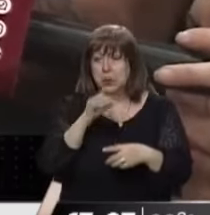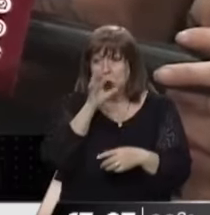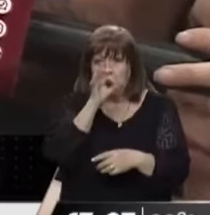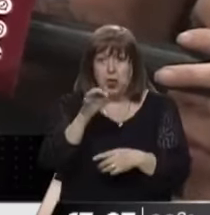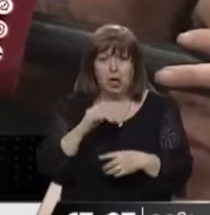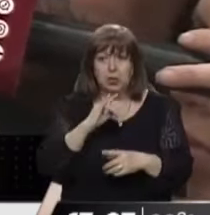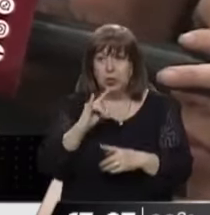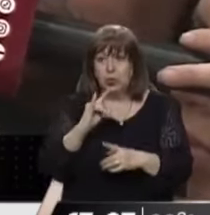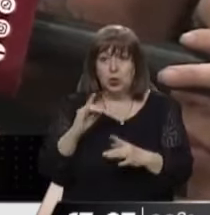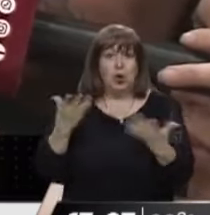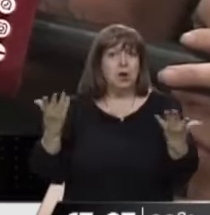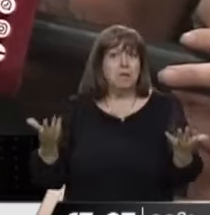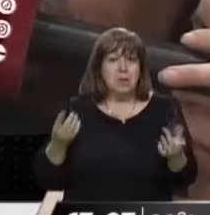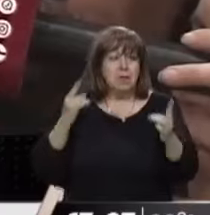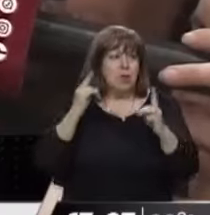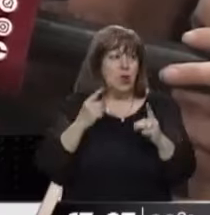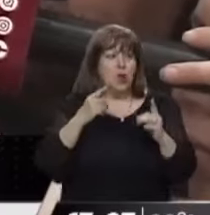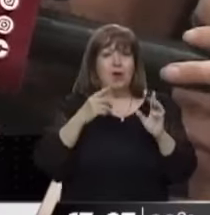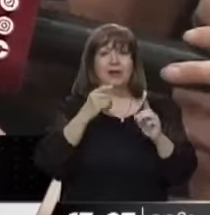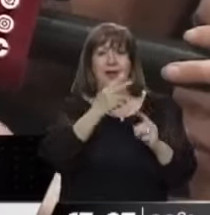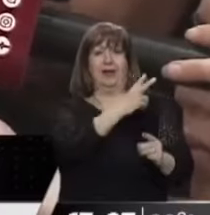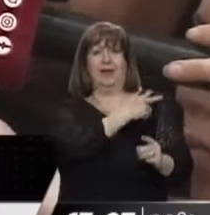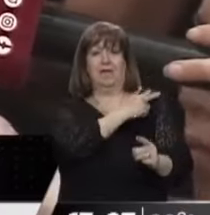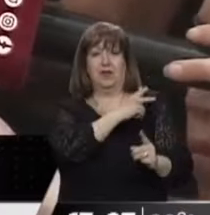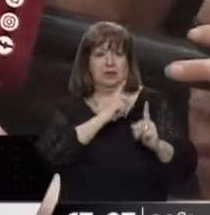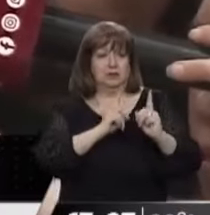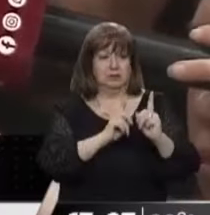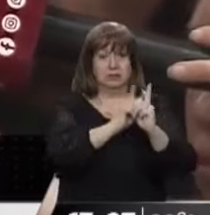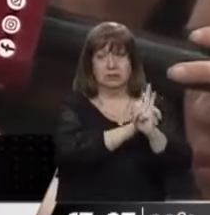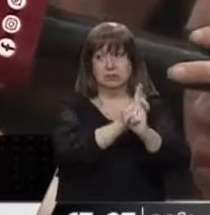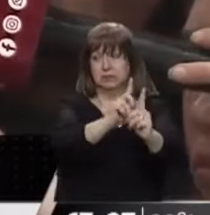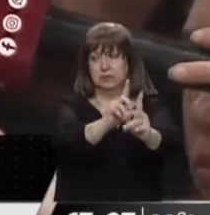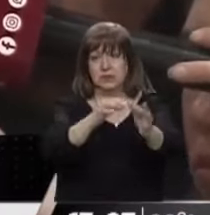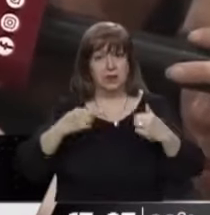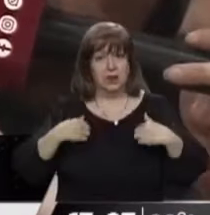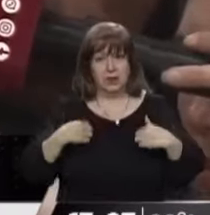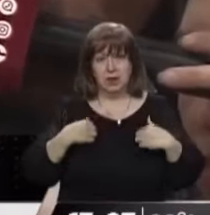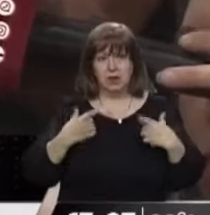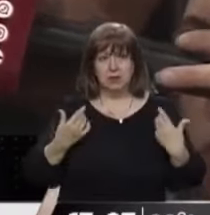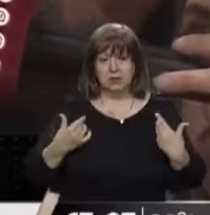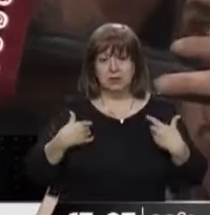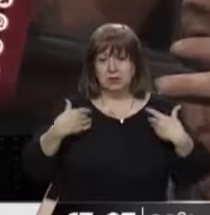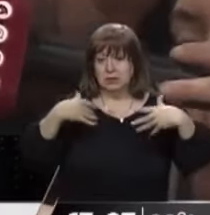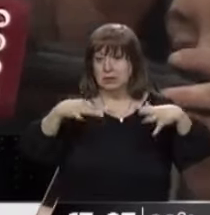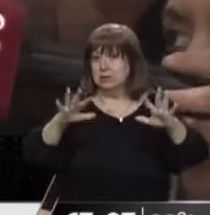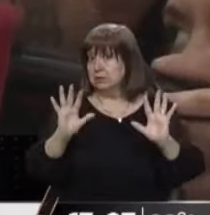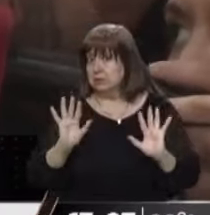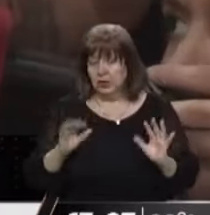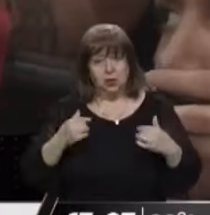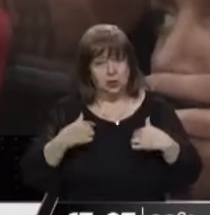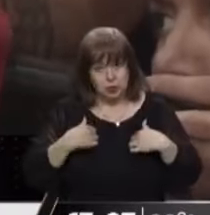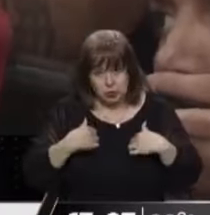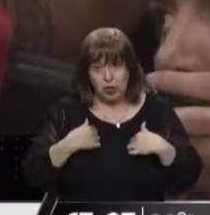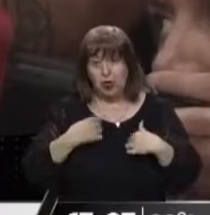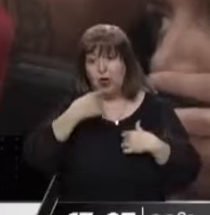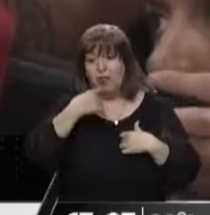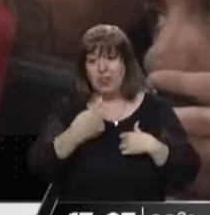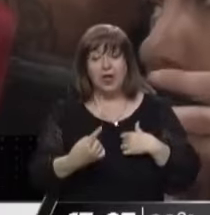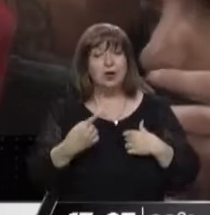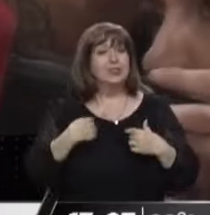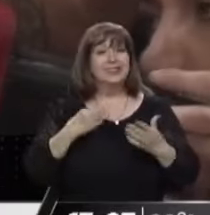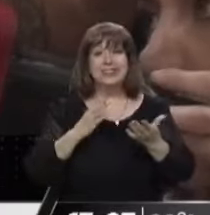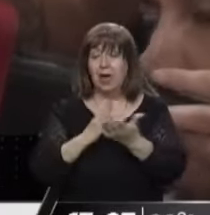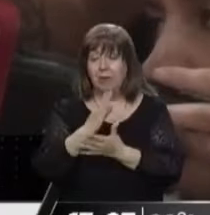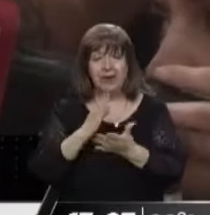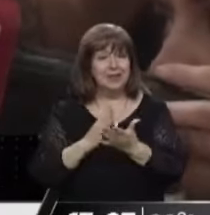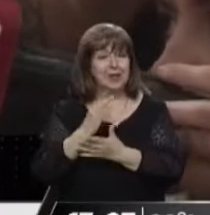tenido que seguir su curso legal, y eso es lo que quiero remarcar. O sea, no sé si mirando las cámaras o todo lo demás, pero yo lo que quiero remarcar es que siempre